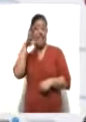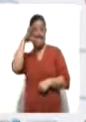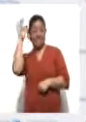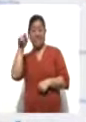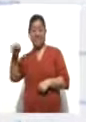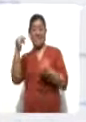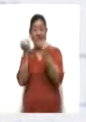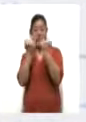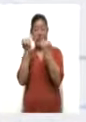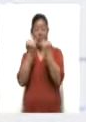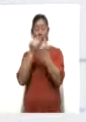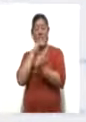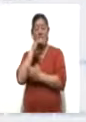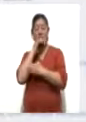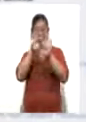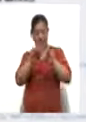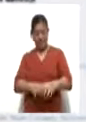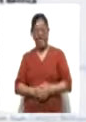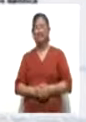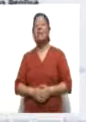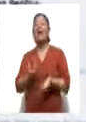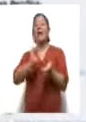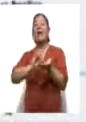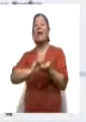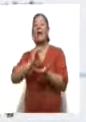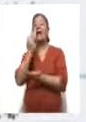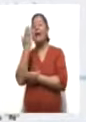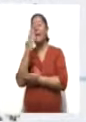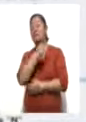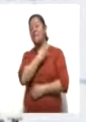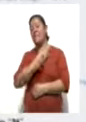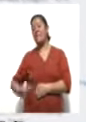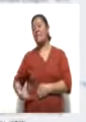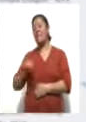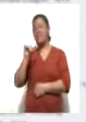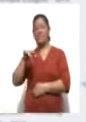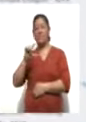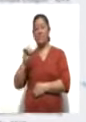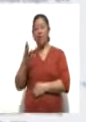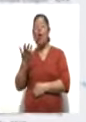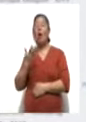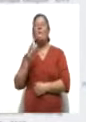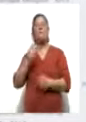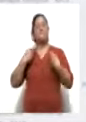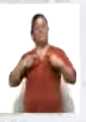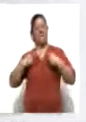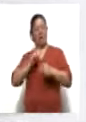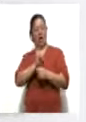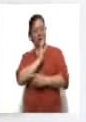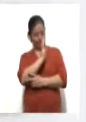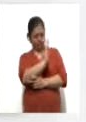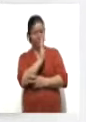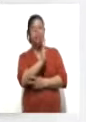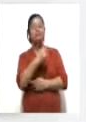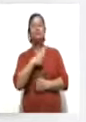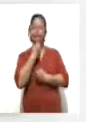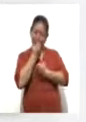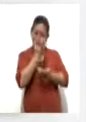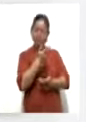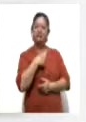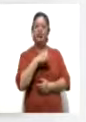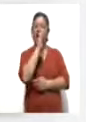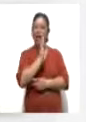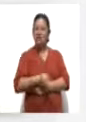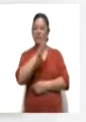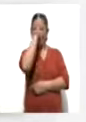siguiente mensaje. Agradezco al presidente López Obrador la oportunidad de expresarle personalmente mi adhesión al Acuerdo Nacional por la